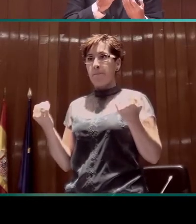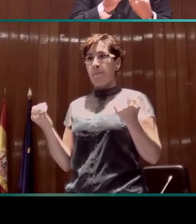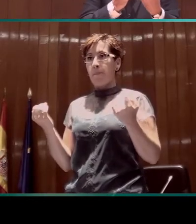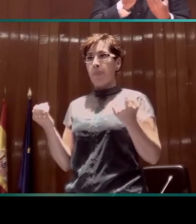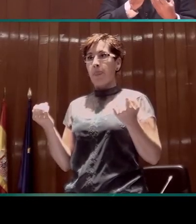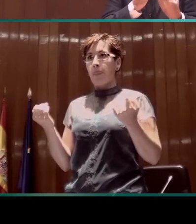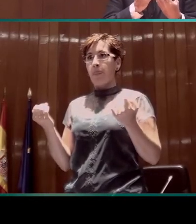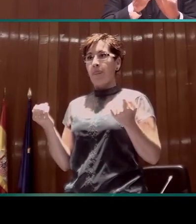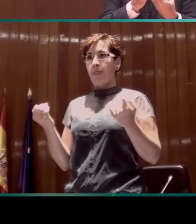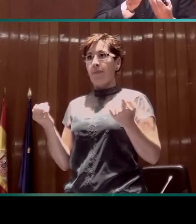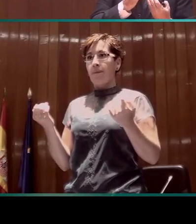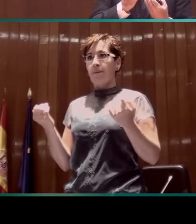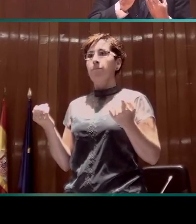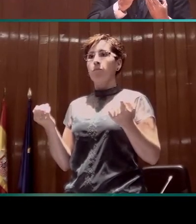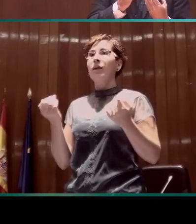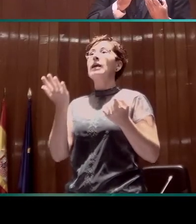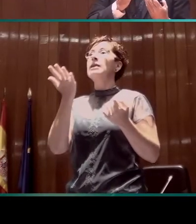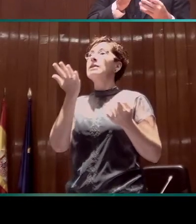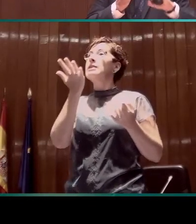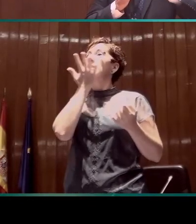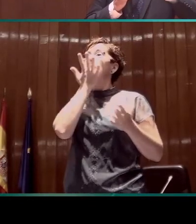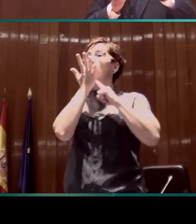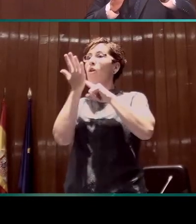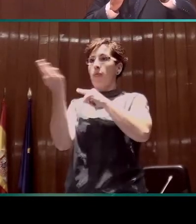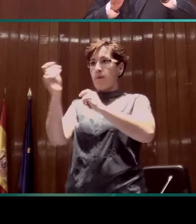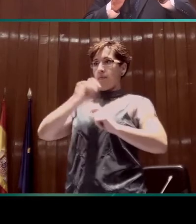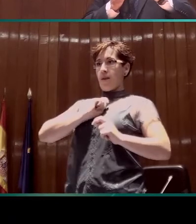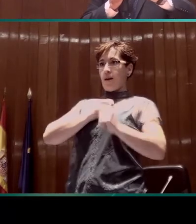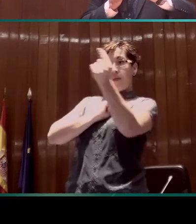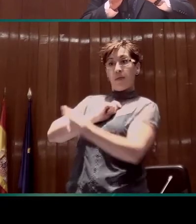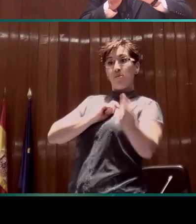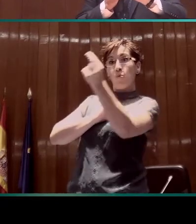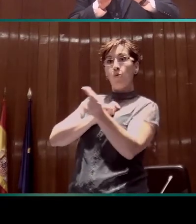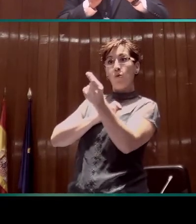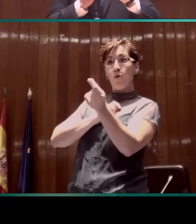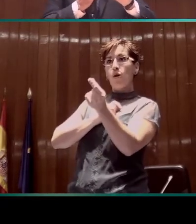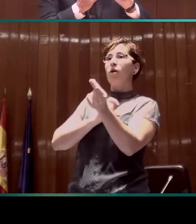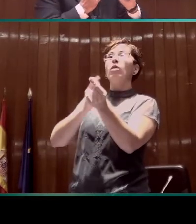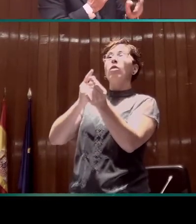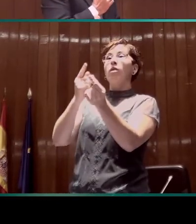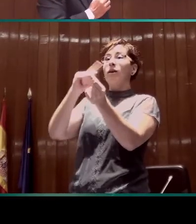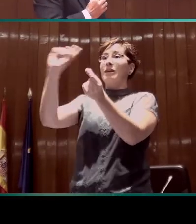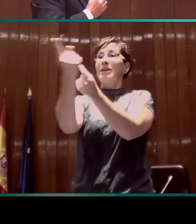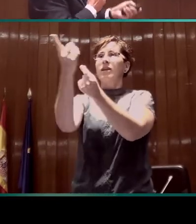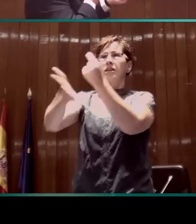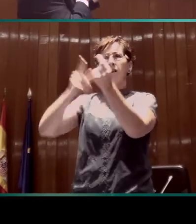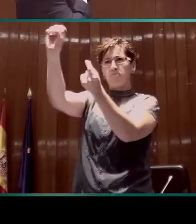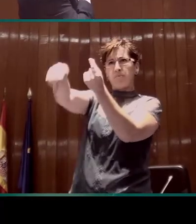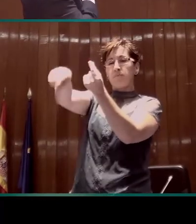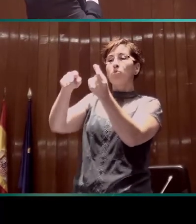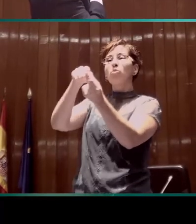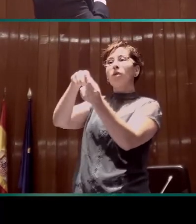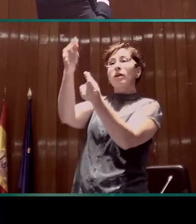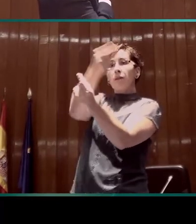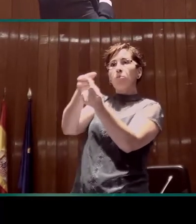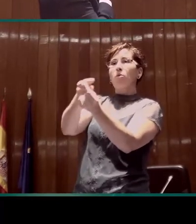decir, dar el signo, hacer el signo del dibujo e ignorar a la persona que estaba detrás signando. Y había tres